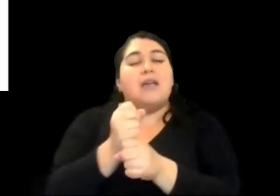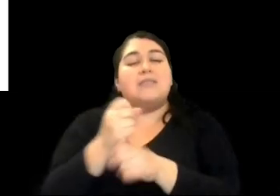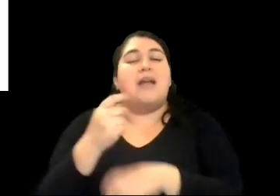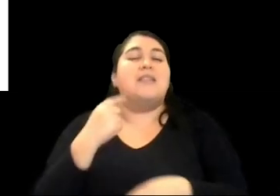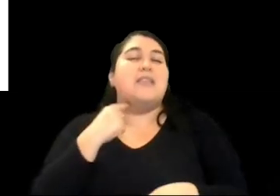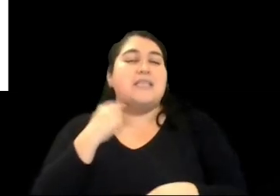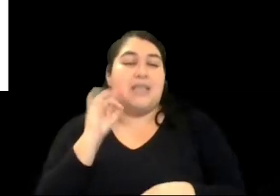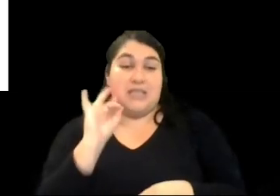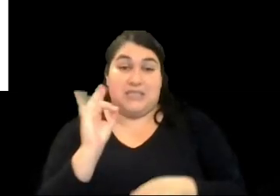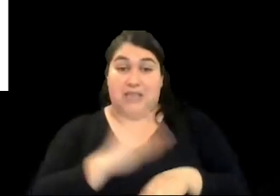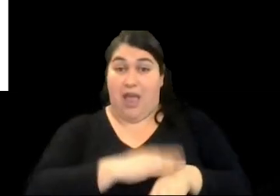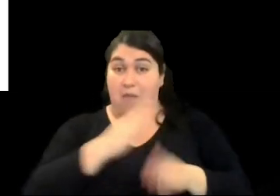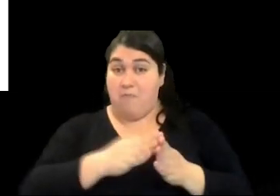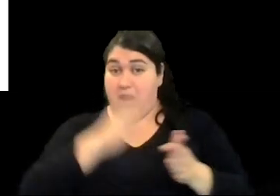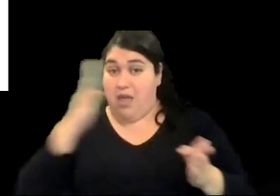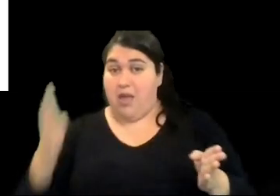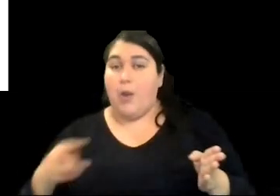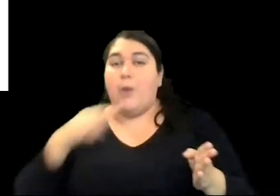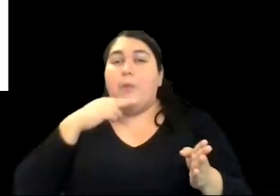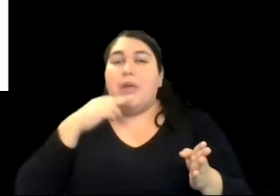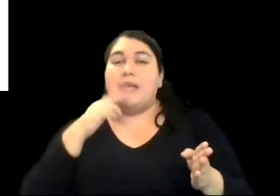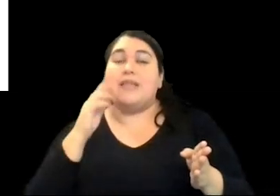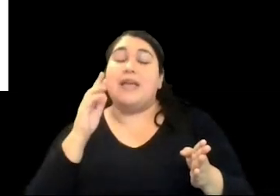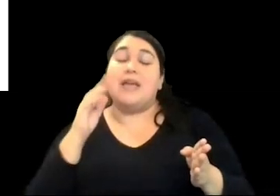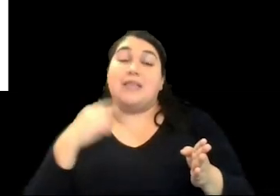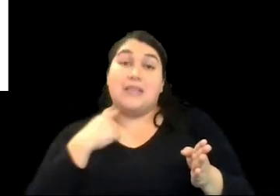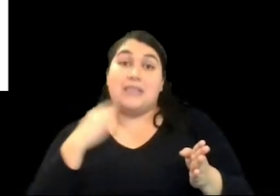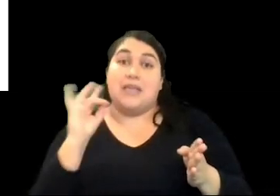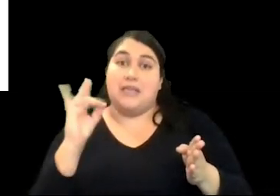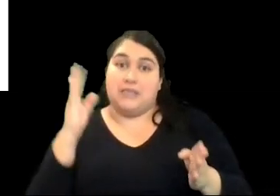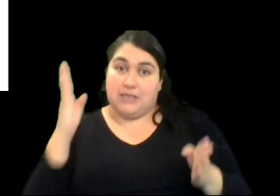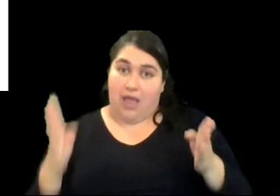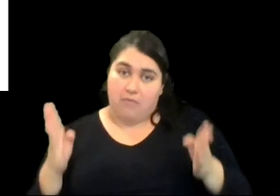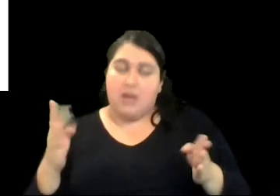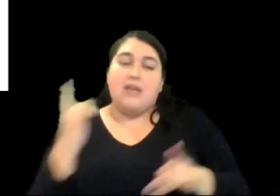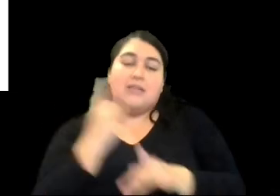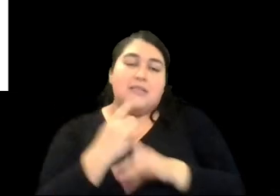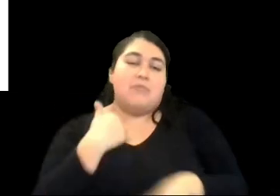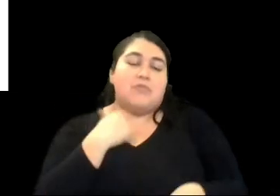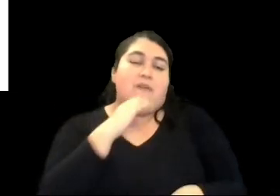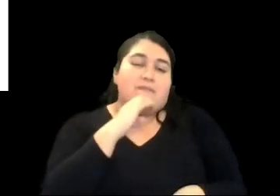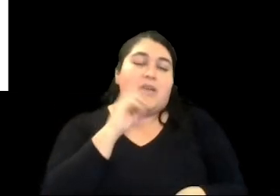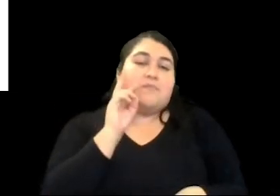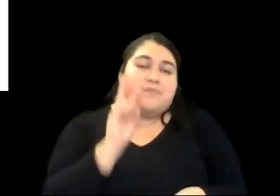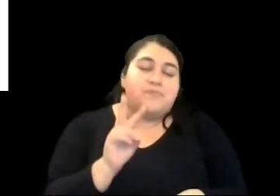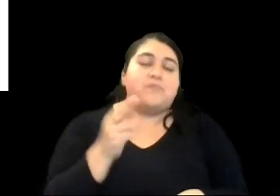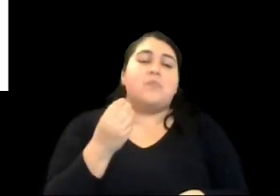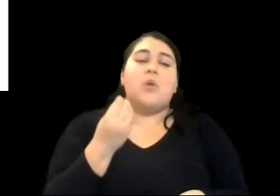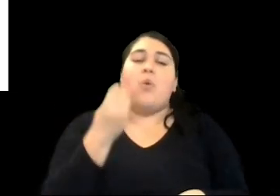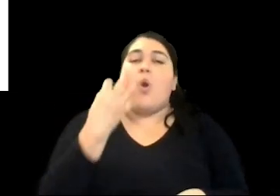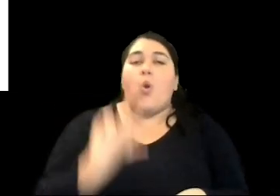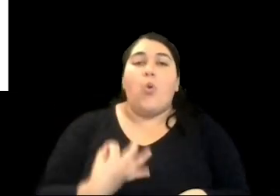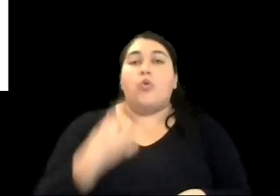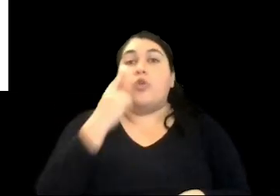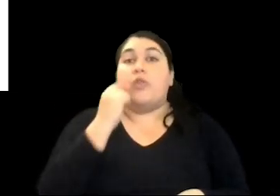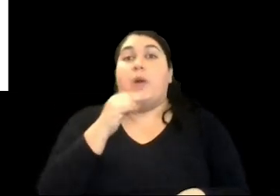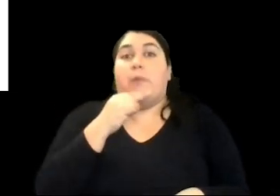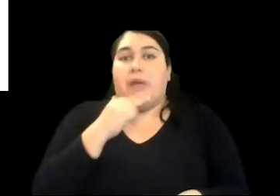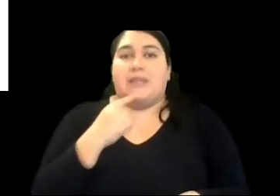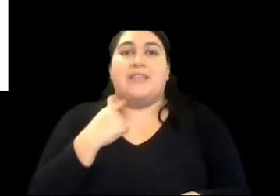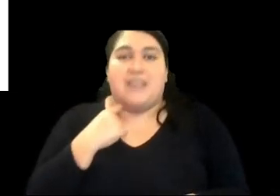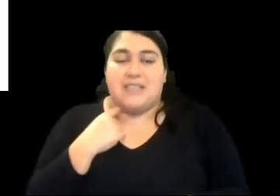diciembre, viernes 13 de diciembre. Que yo siempre me río porque digo, justo cayó un viernes 13.